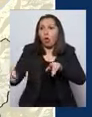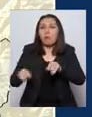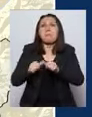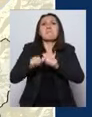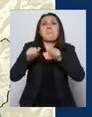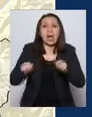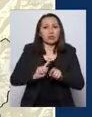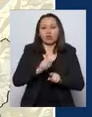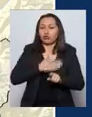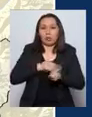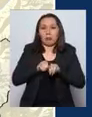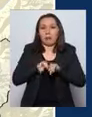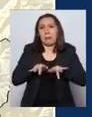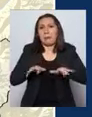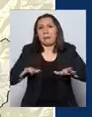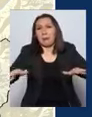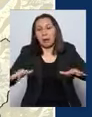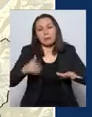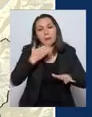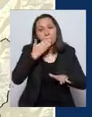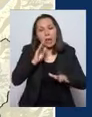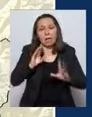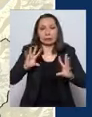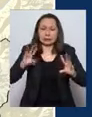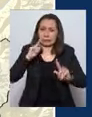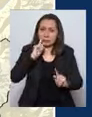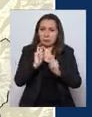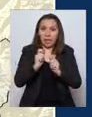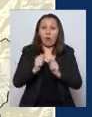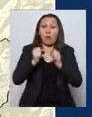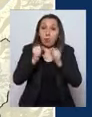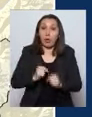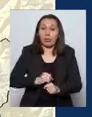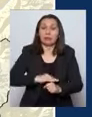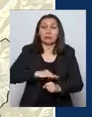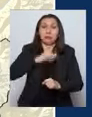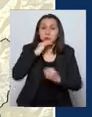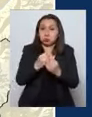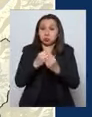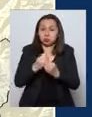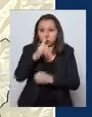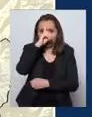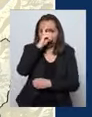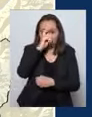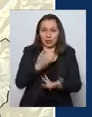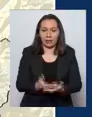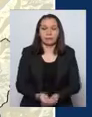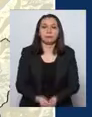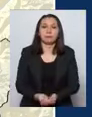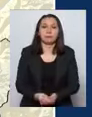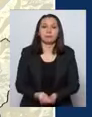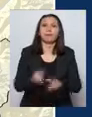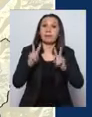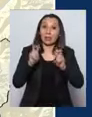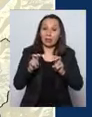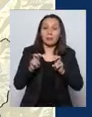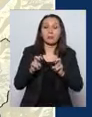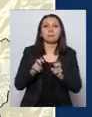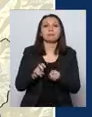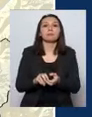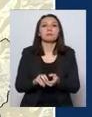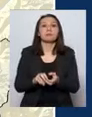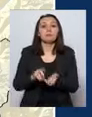y tengamos entonces nos acercamos un riesgo de colapso de la red en relación a sitios